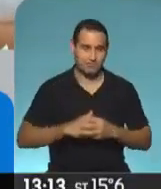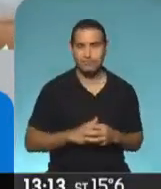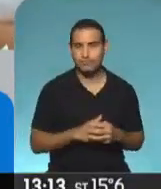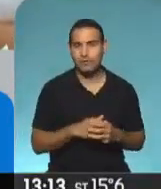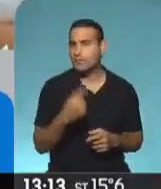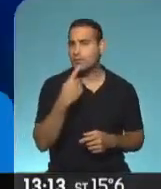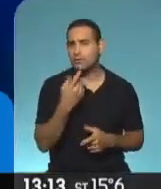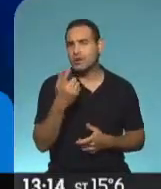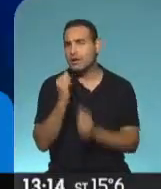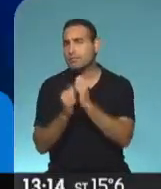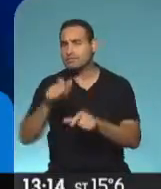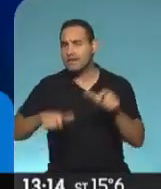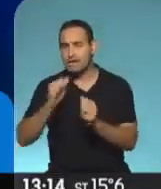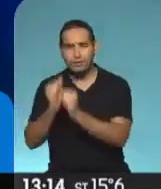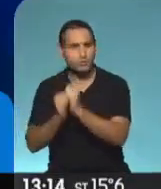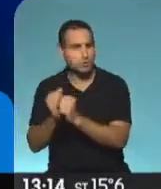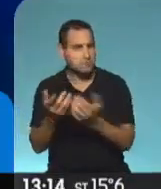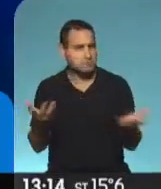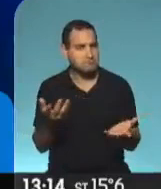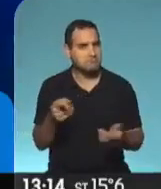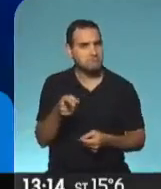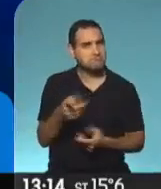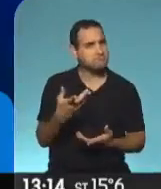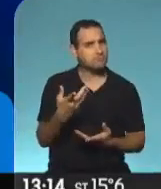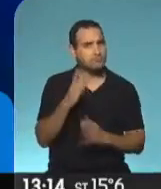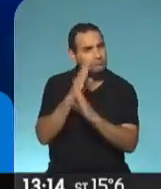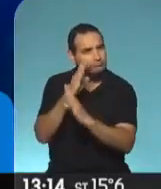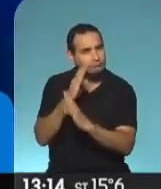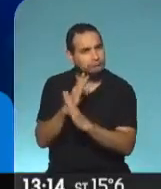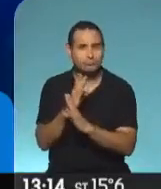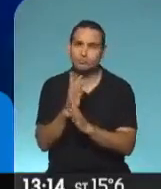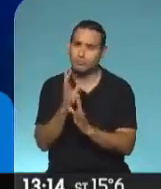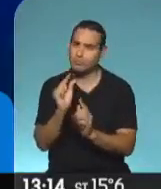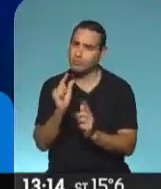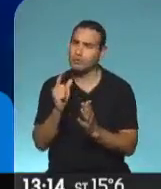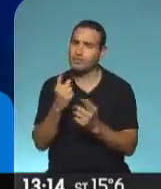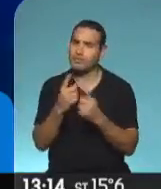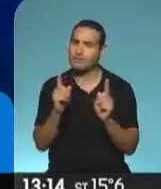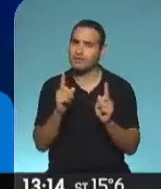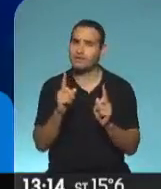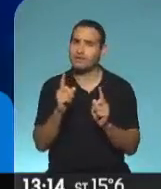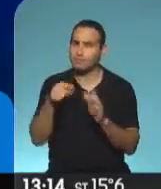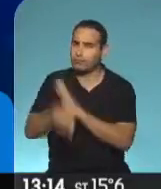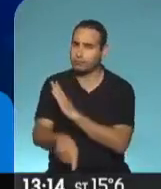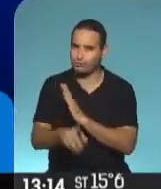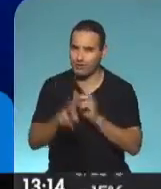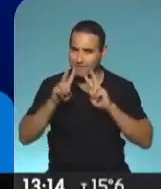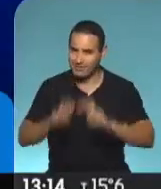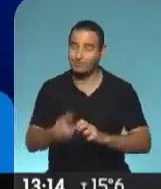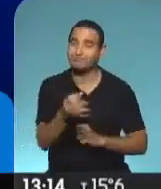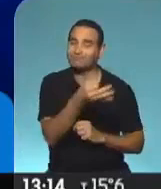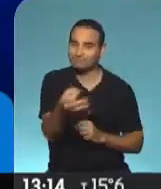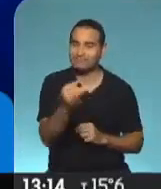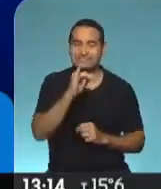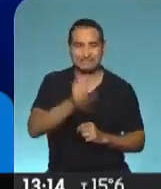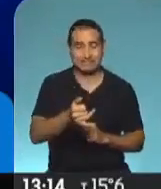puntual de los empresarios, Lucía, es como una tarea de inteligencia que fue un poco más allá de los posteos en redes sociales, bastante más allá. Bastante más allá,